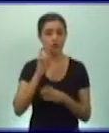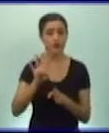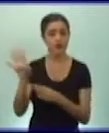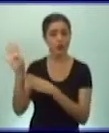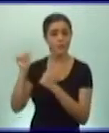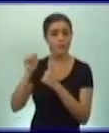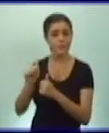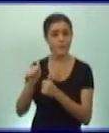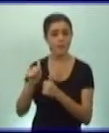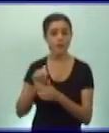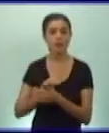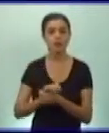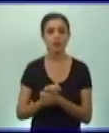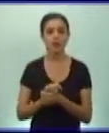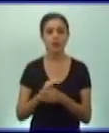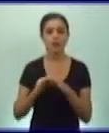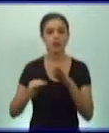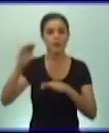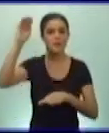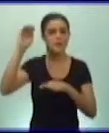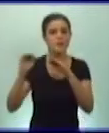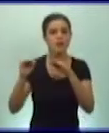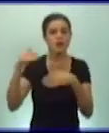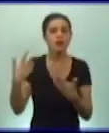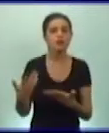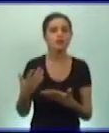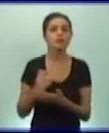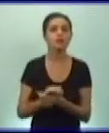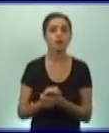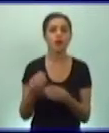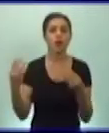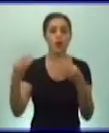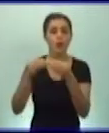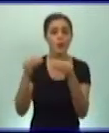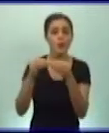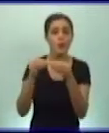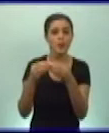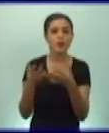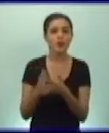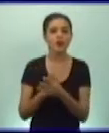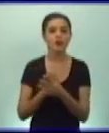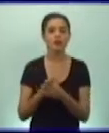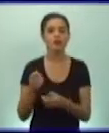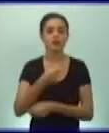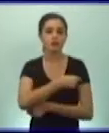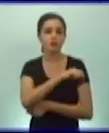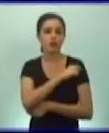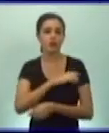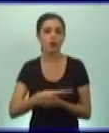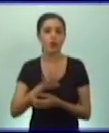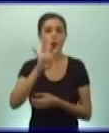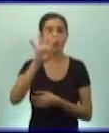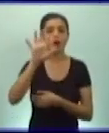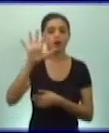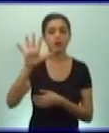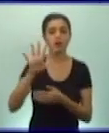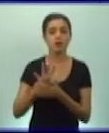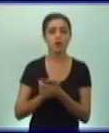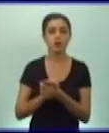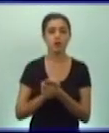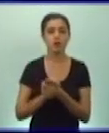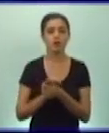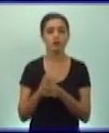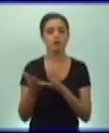más largas de esta pirámide se corresponden con la de la población entre los 45, fíjense, los